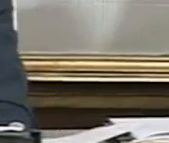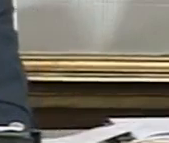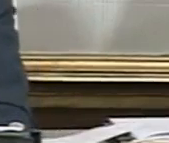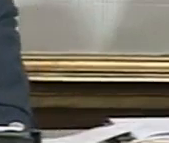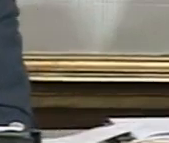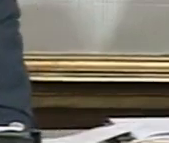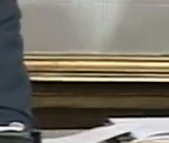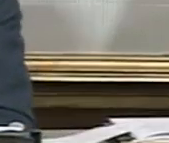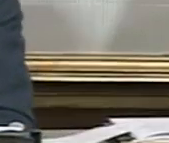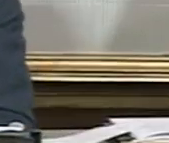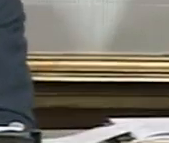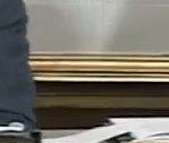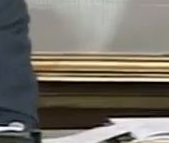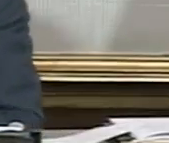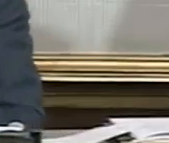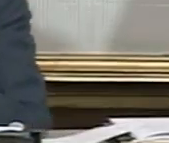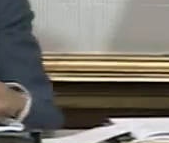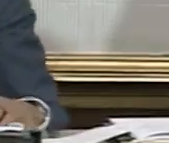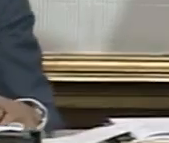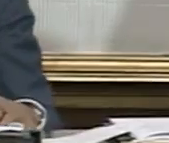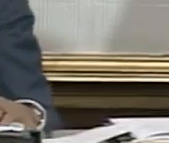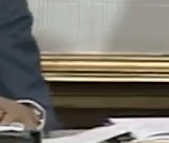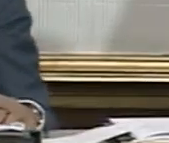¿Se va a cerrar? Se cierra.